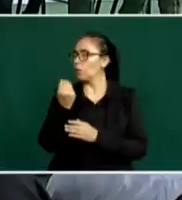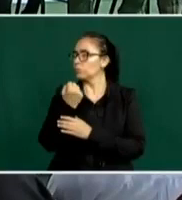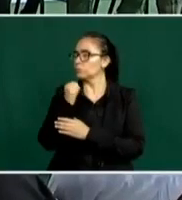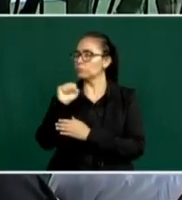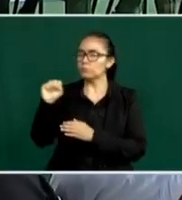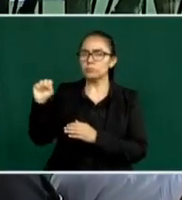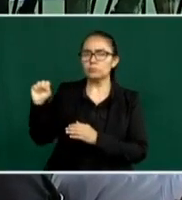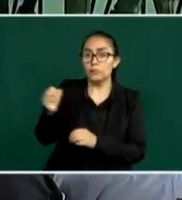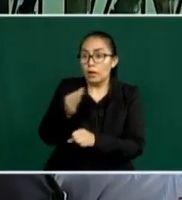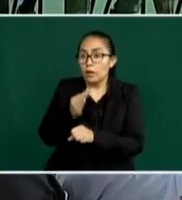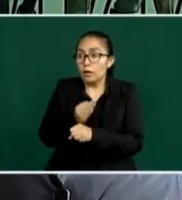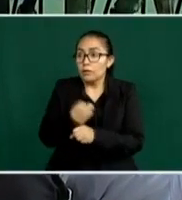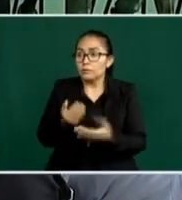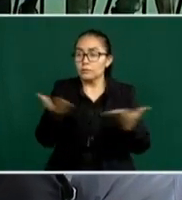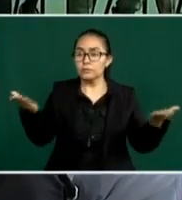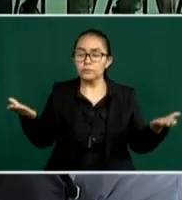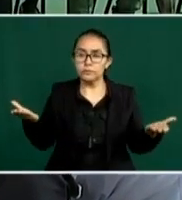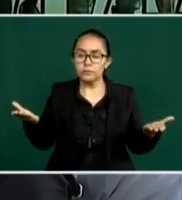Y ahora